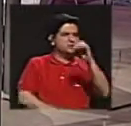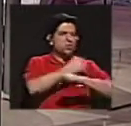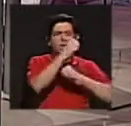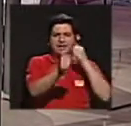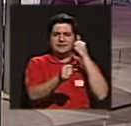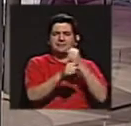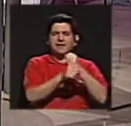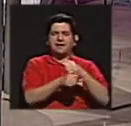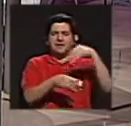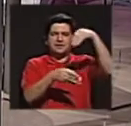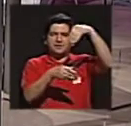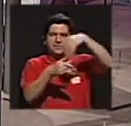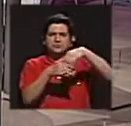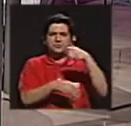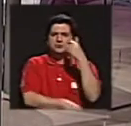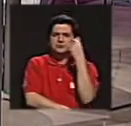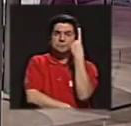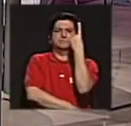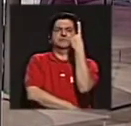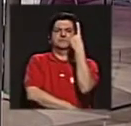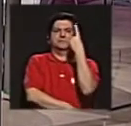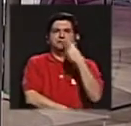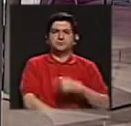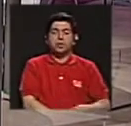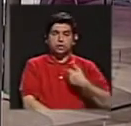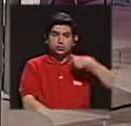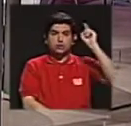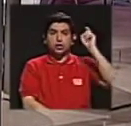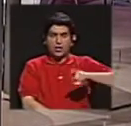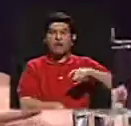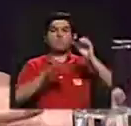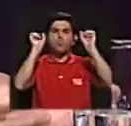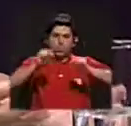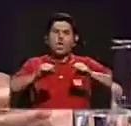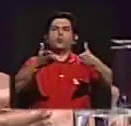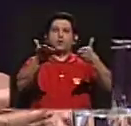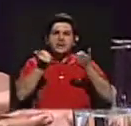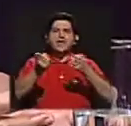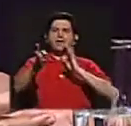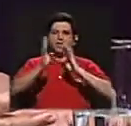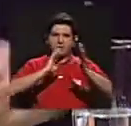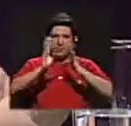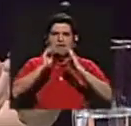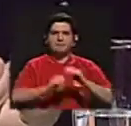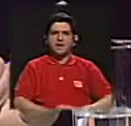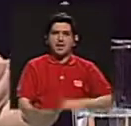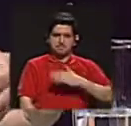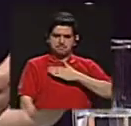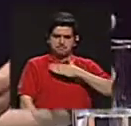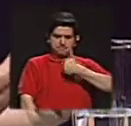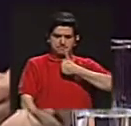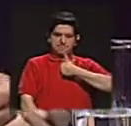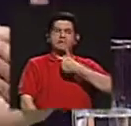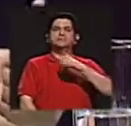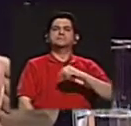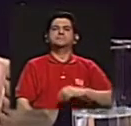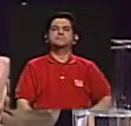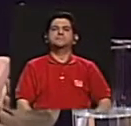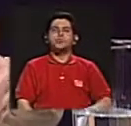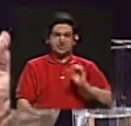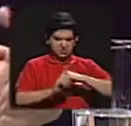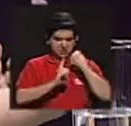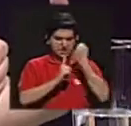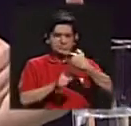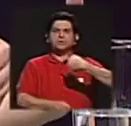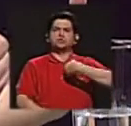años a entender que debo, puedo y quiero hablar de mí misma, es decir, de mi